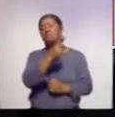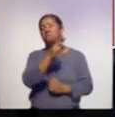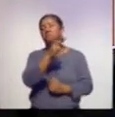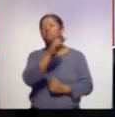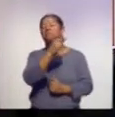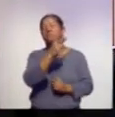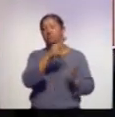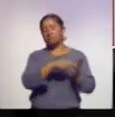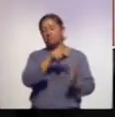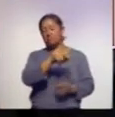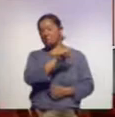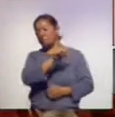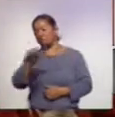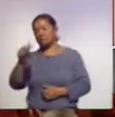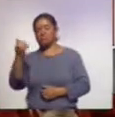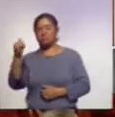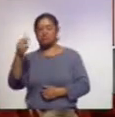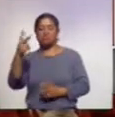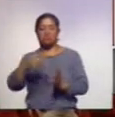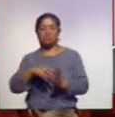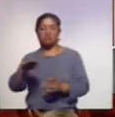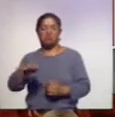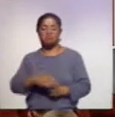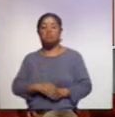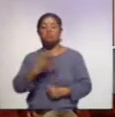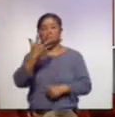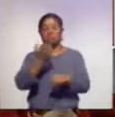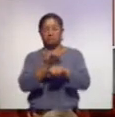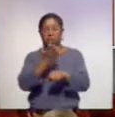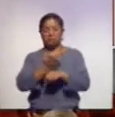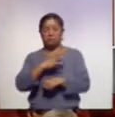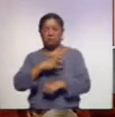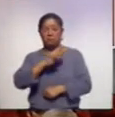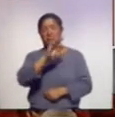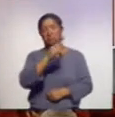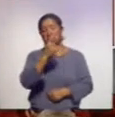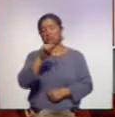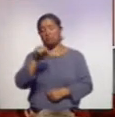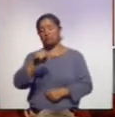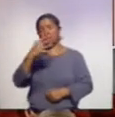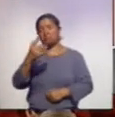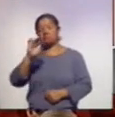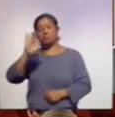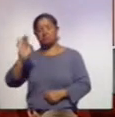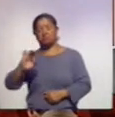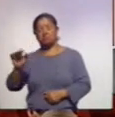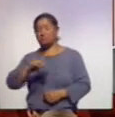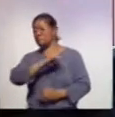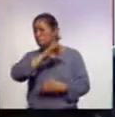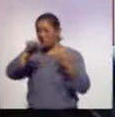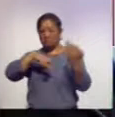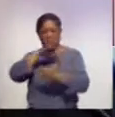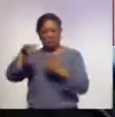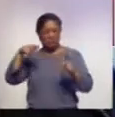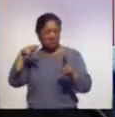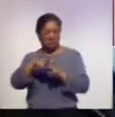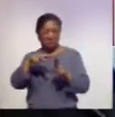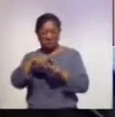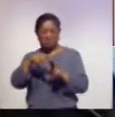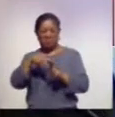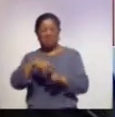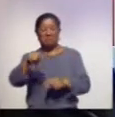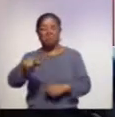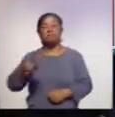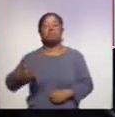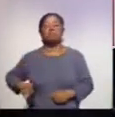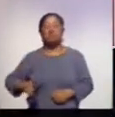de 2019. Detalló que en 5 estados se cometen el 41.5% del total de los homicidios dolosos en el país: Guanajuato,